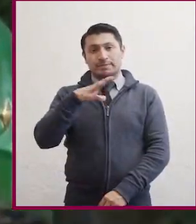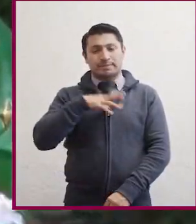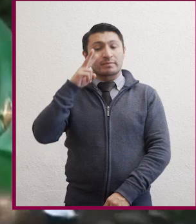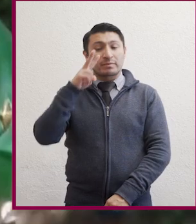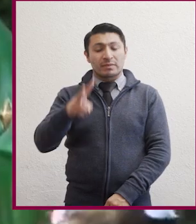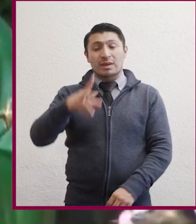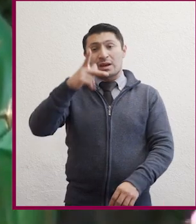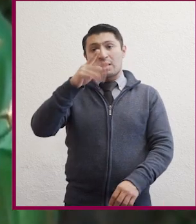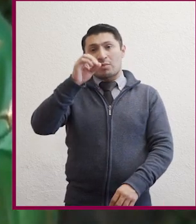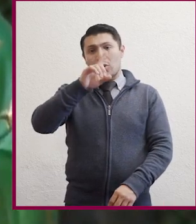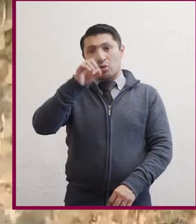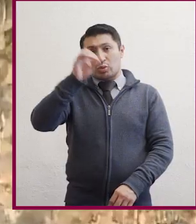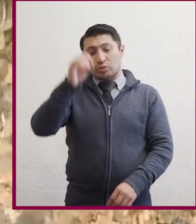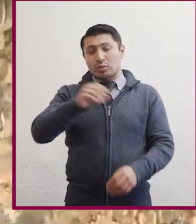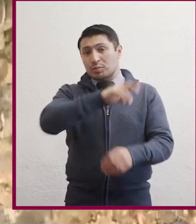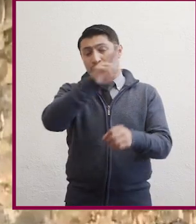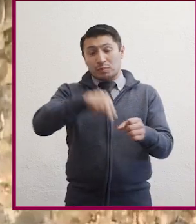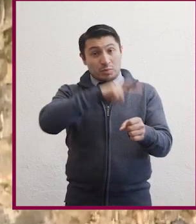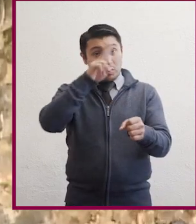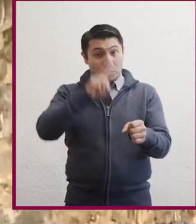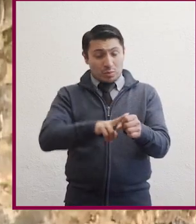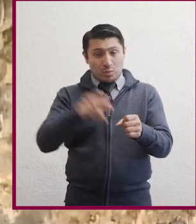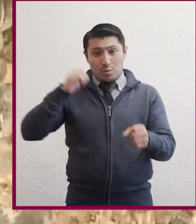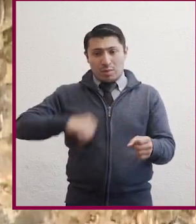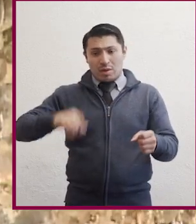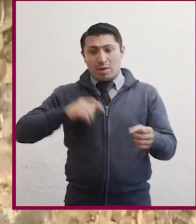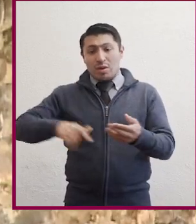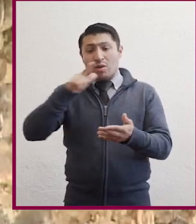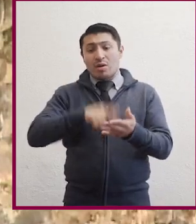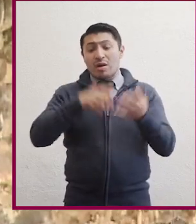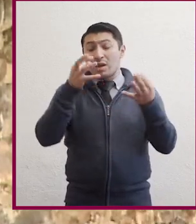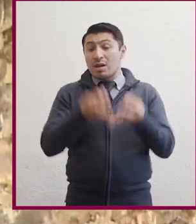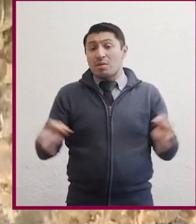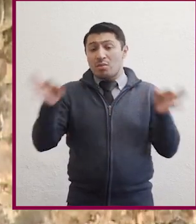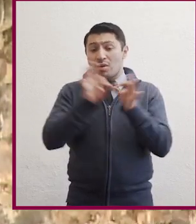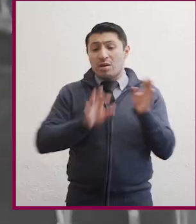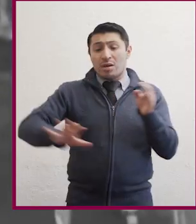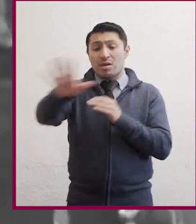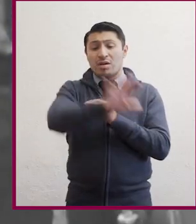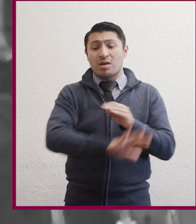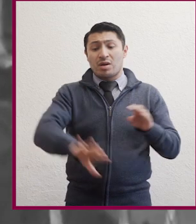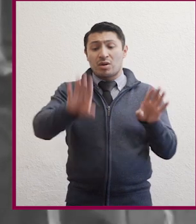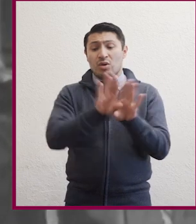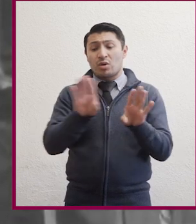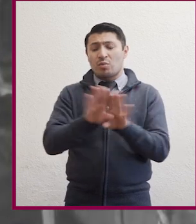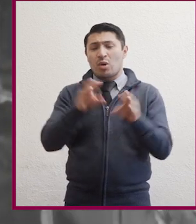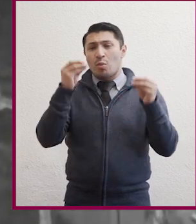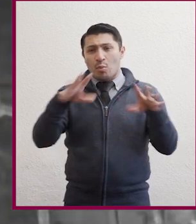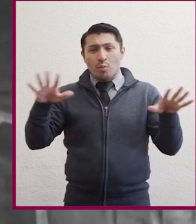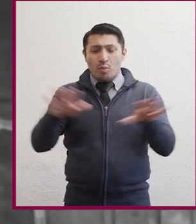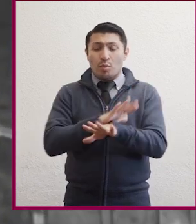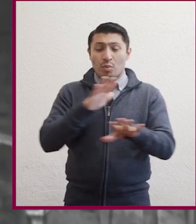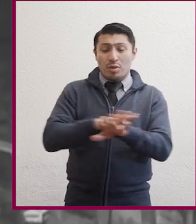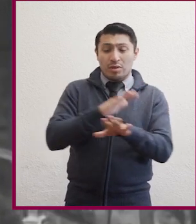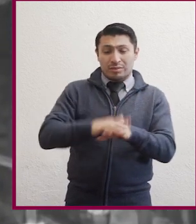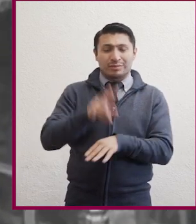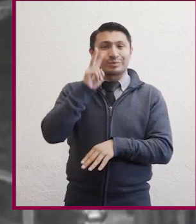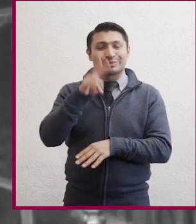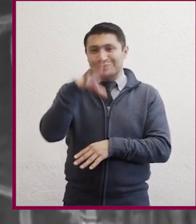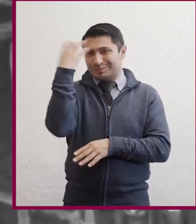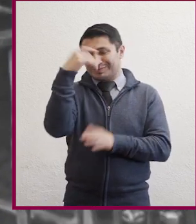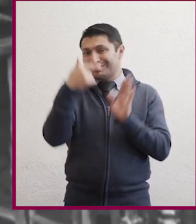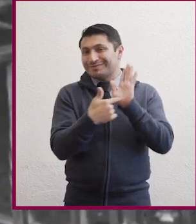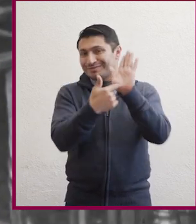Aquí permanece el pozo original, otro lugar muy significativo en la zona, que ha pasado por varios cambios, como